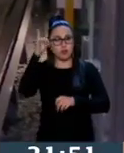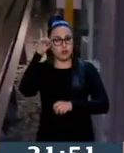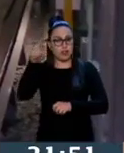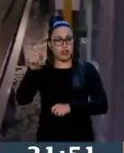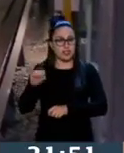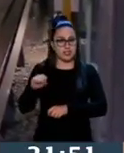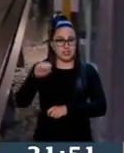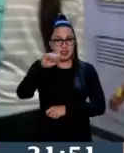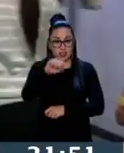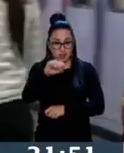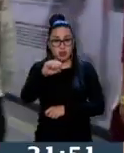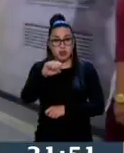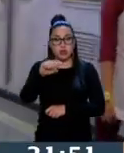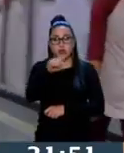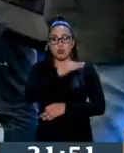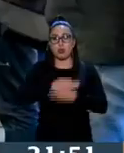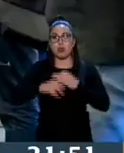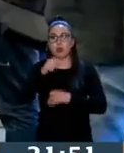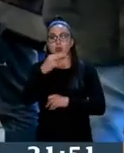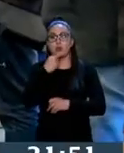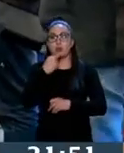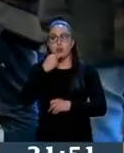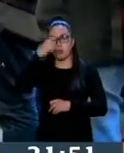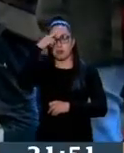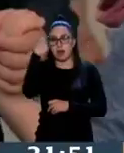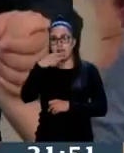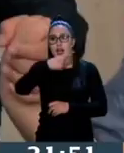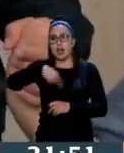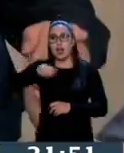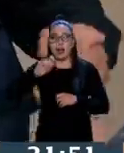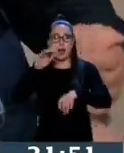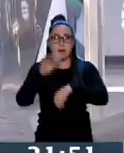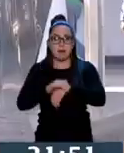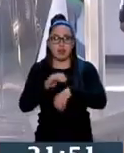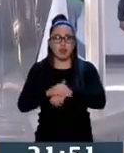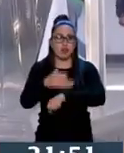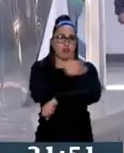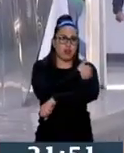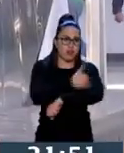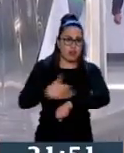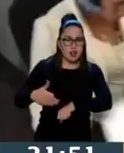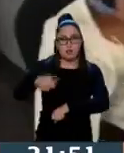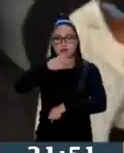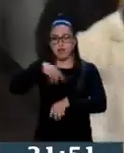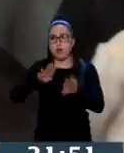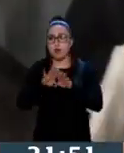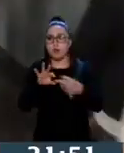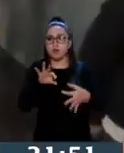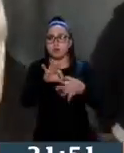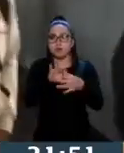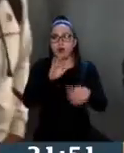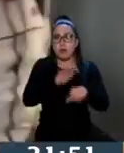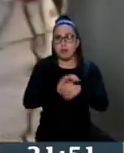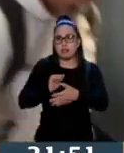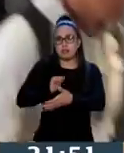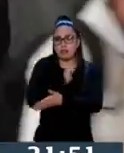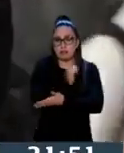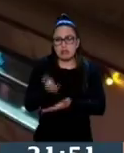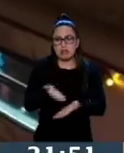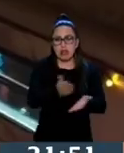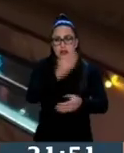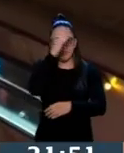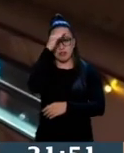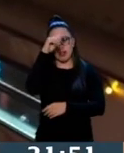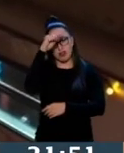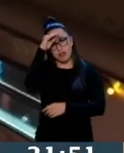sindicato y han sido utilizadas para contrataciones de parientes, amigos y recomendados. El 10%